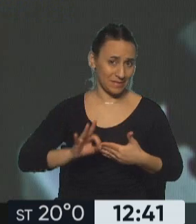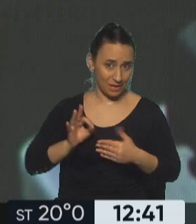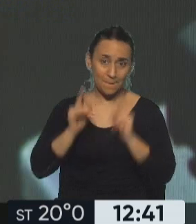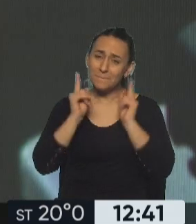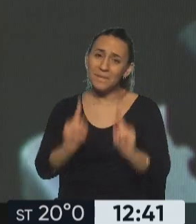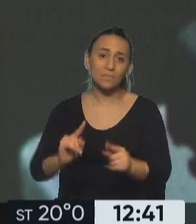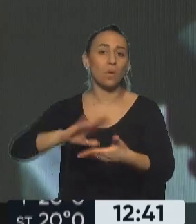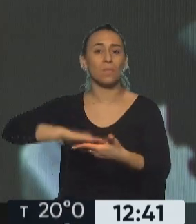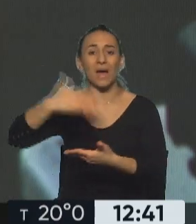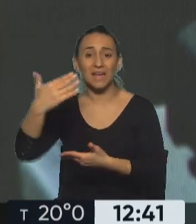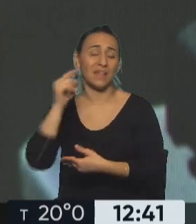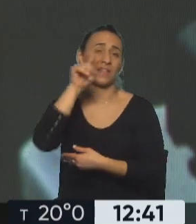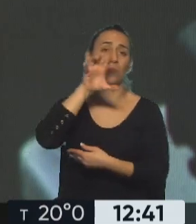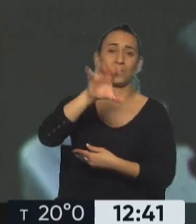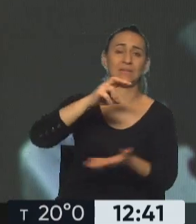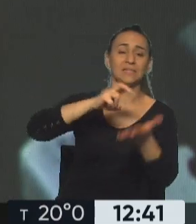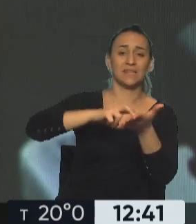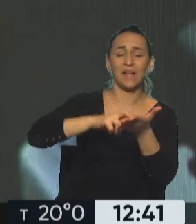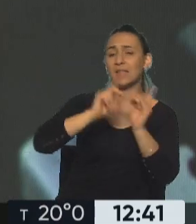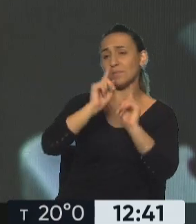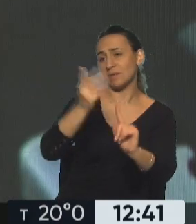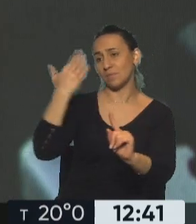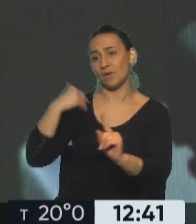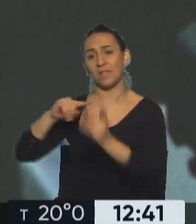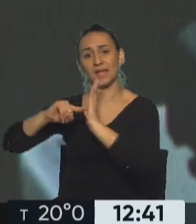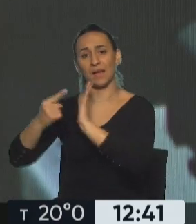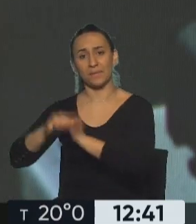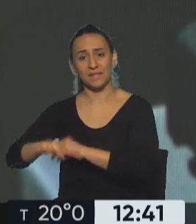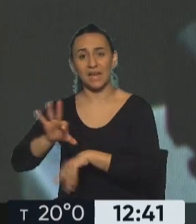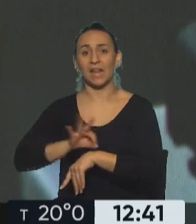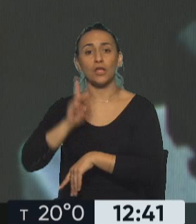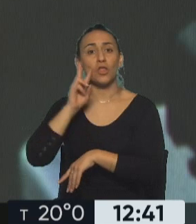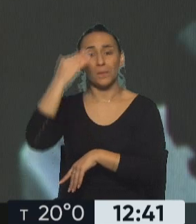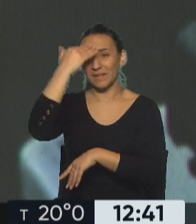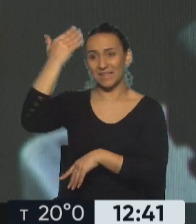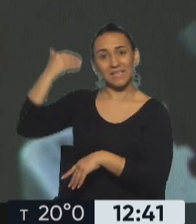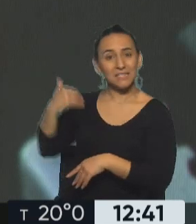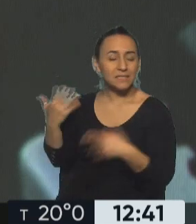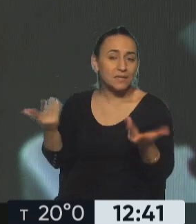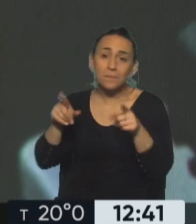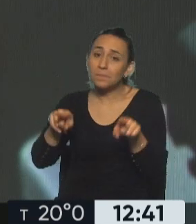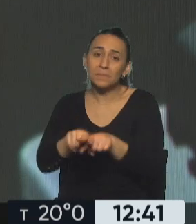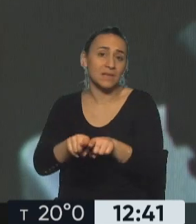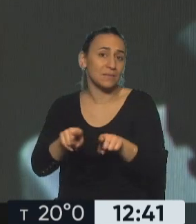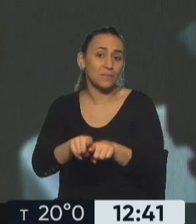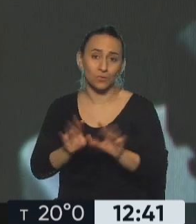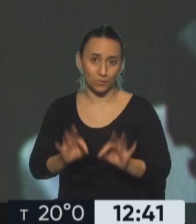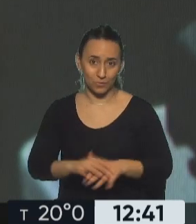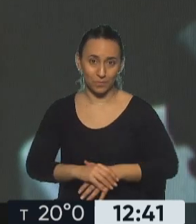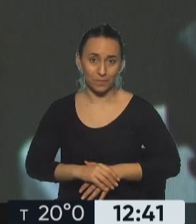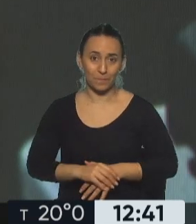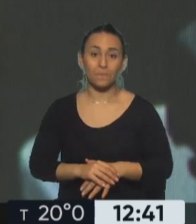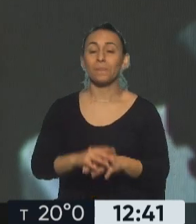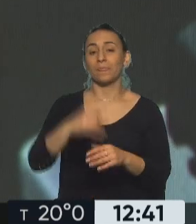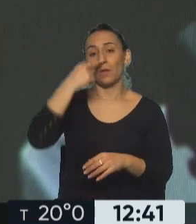misma que se usó en Salta, la misma que se usó en la Ciudad de Buenos Aires en las elecciones del 2015. Y por último vamos a ver un video de una